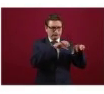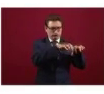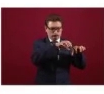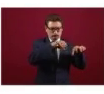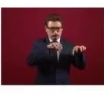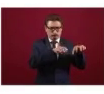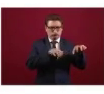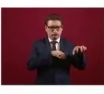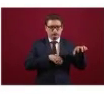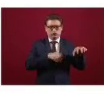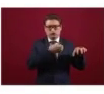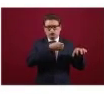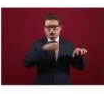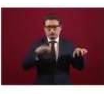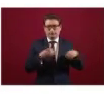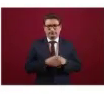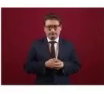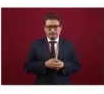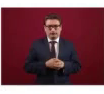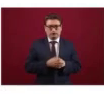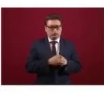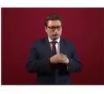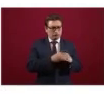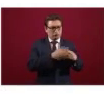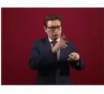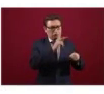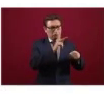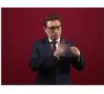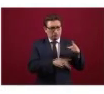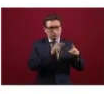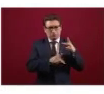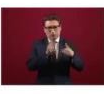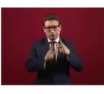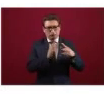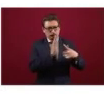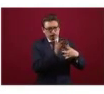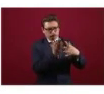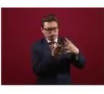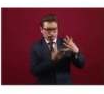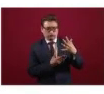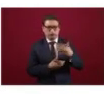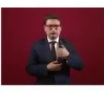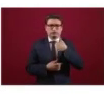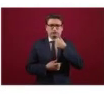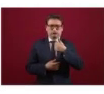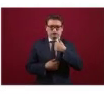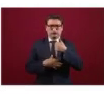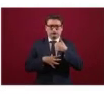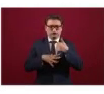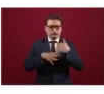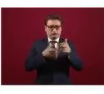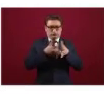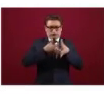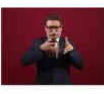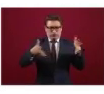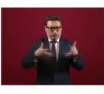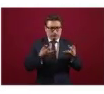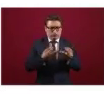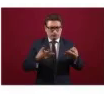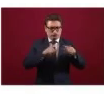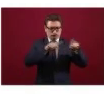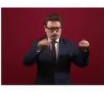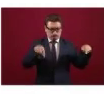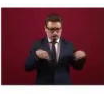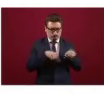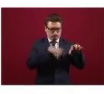plantas y tenemos en 6 paquetes. Los dividimos en 6 paquetes, una infraestructura grande que tiene varias